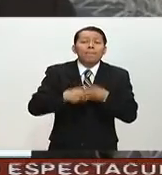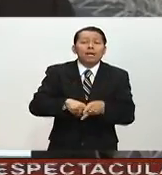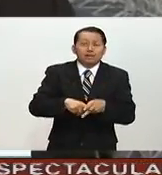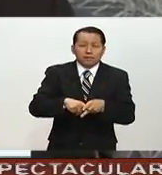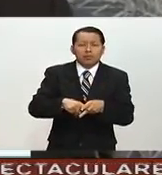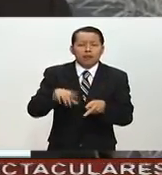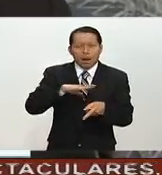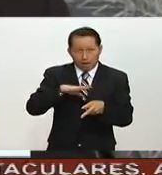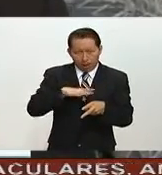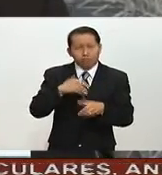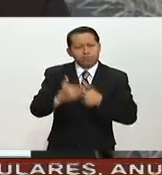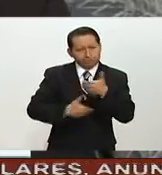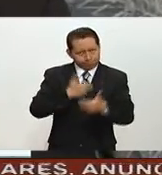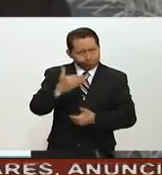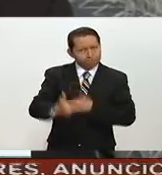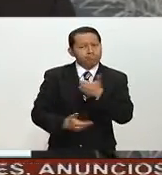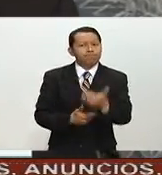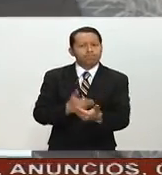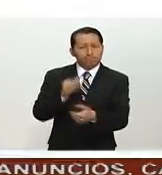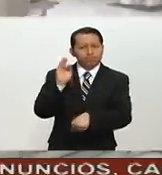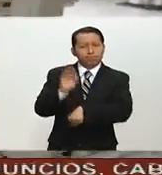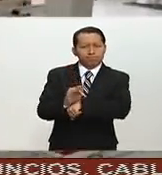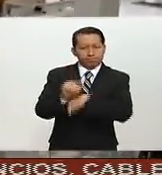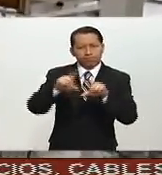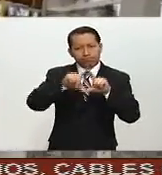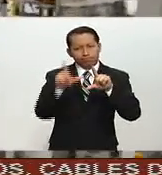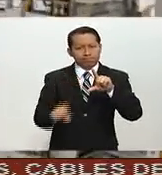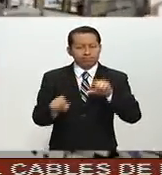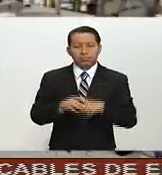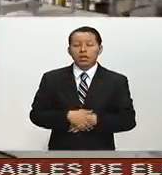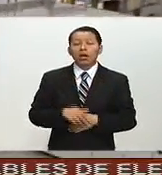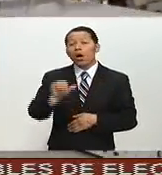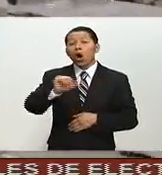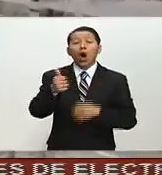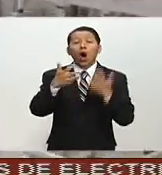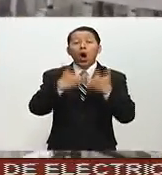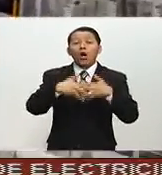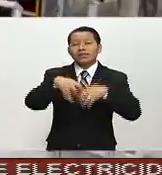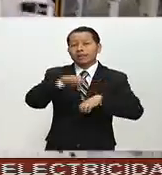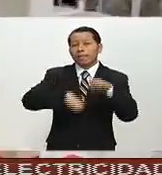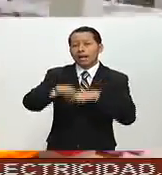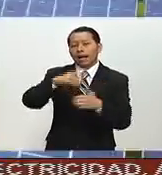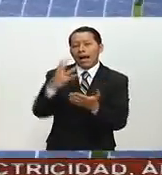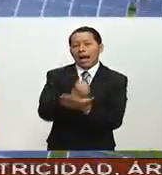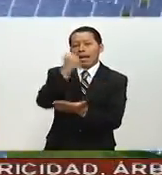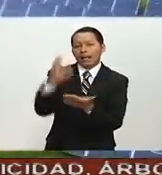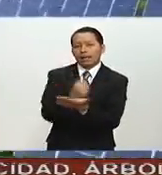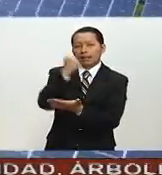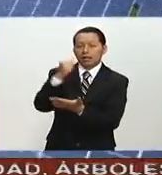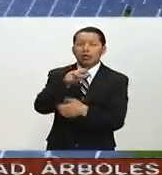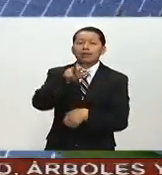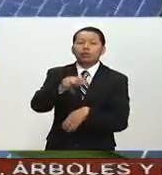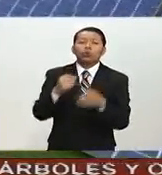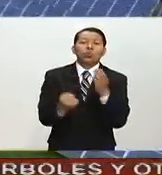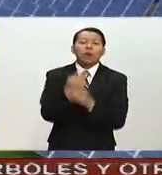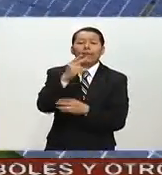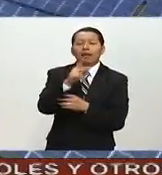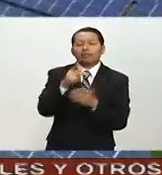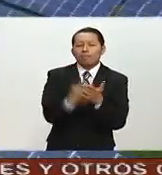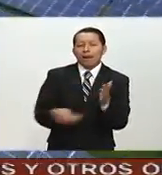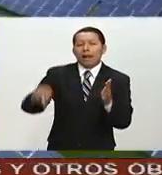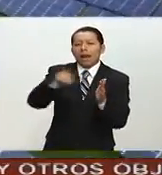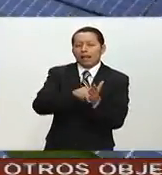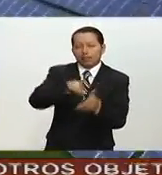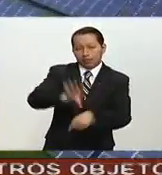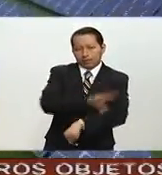un camino muy promisorio para el país. Son 11 empresas las que resultaron ganadoras para instalar 18 nuevas plantas de energía limpia en